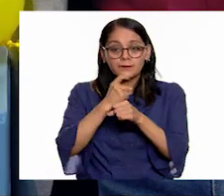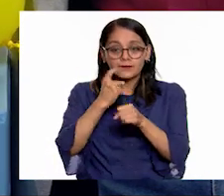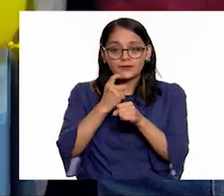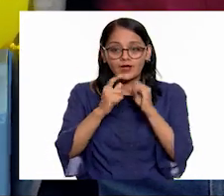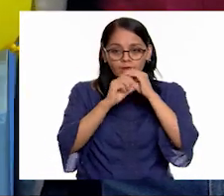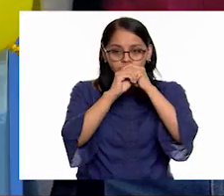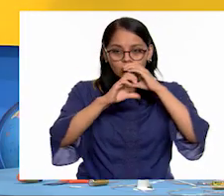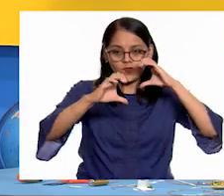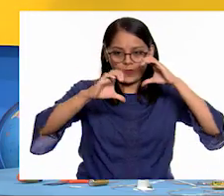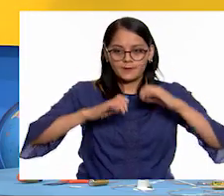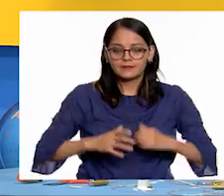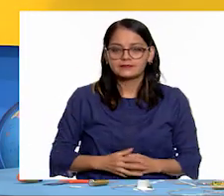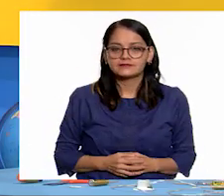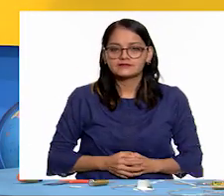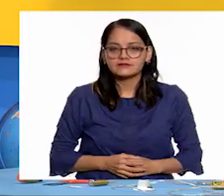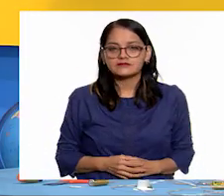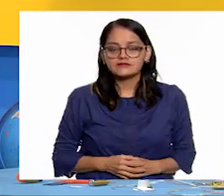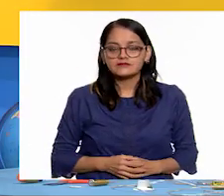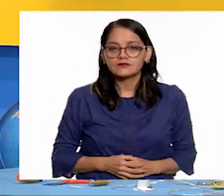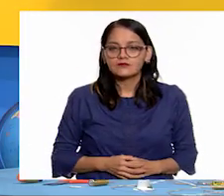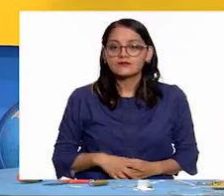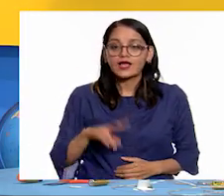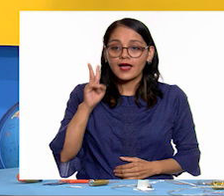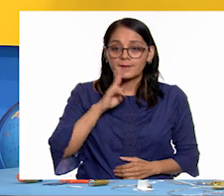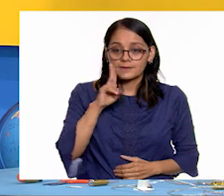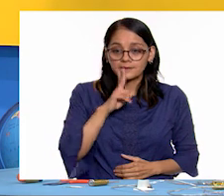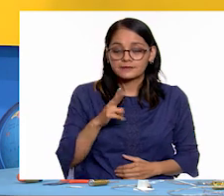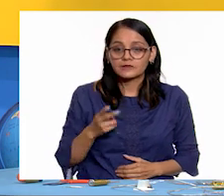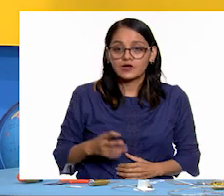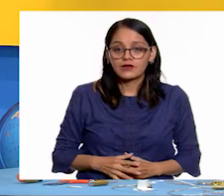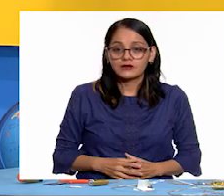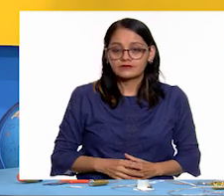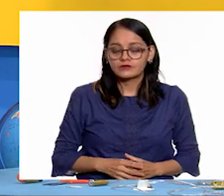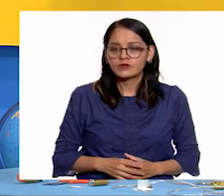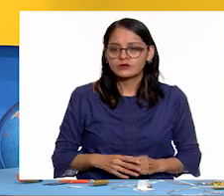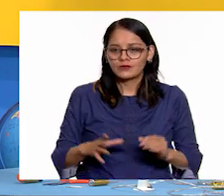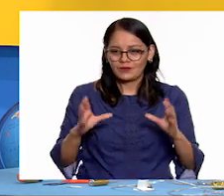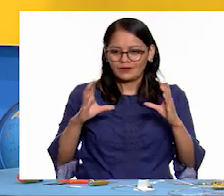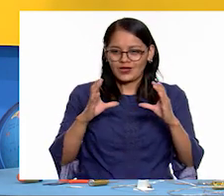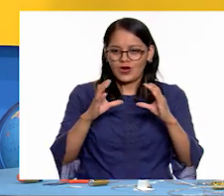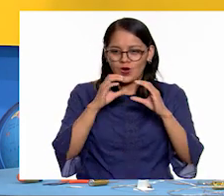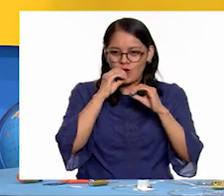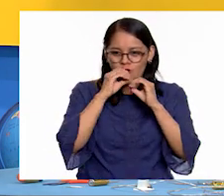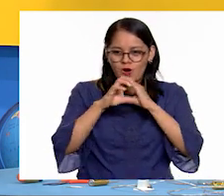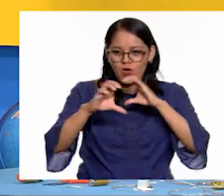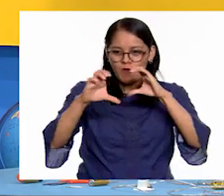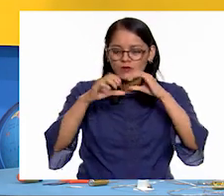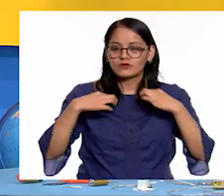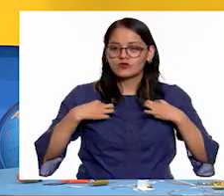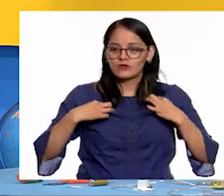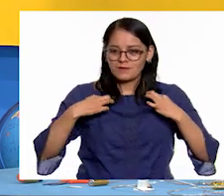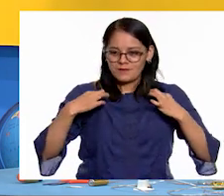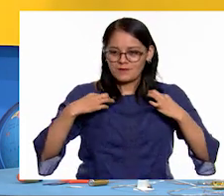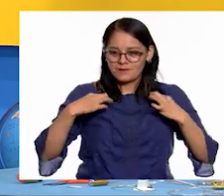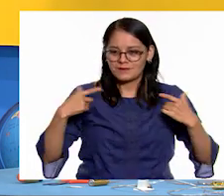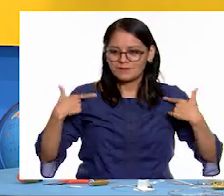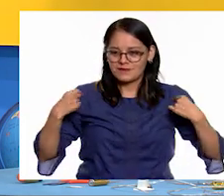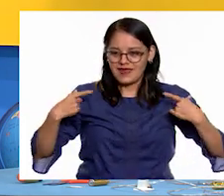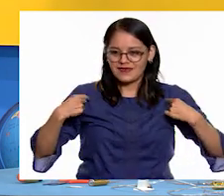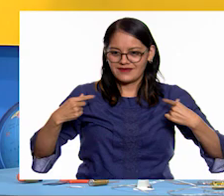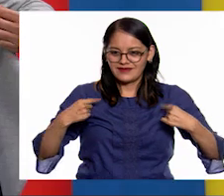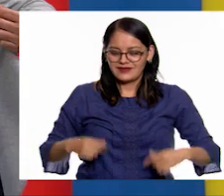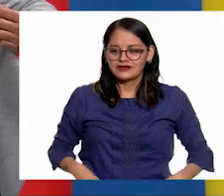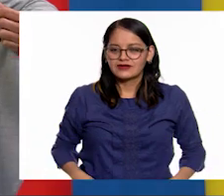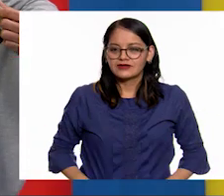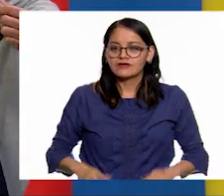globo. Muy bien. Vamos a frotar en una tela, si me ayudas, en tu camisa a lo mejor, Juan Carlos. Ah, claro que sí,